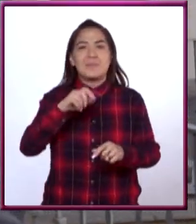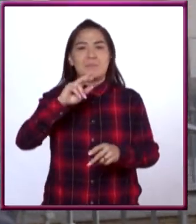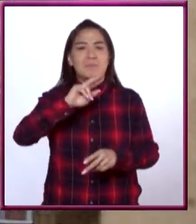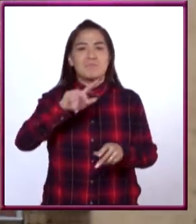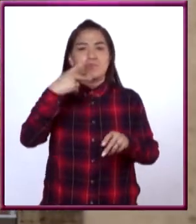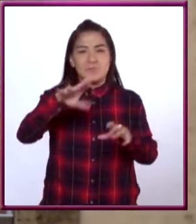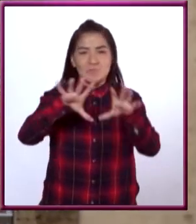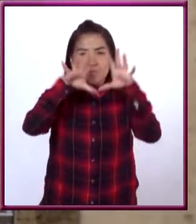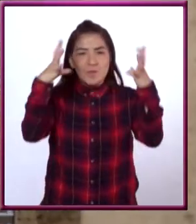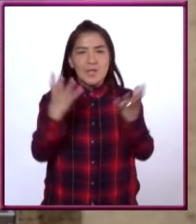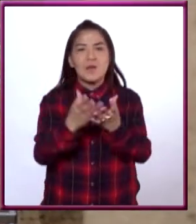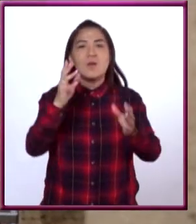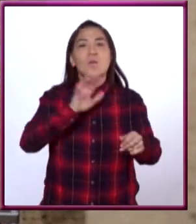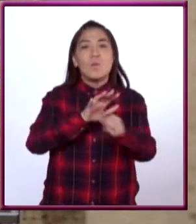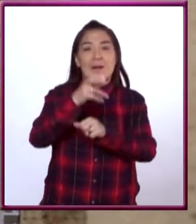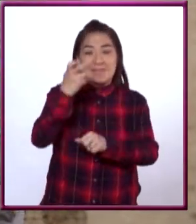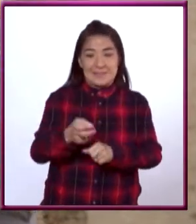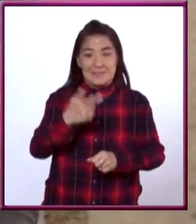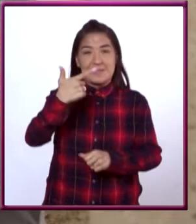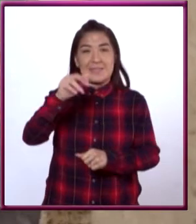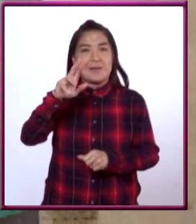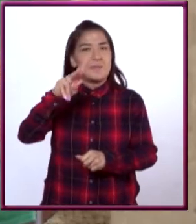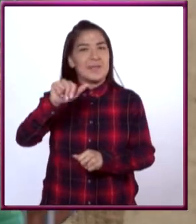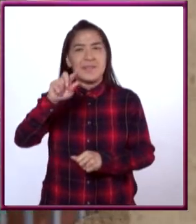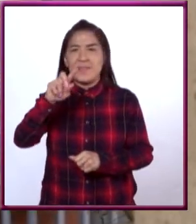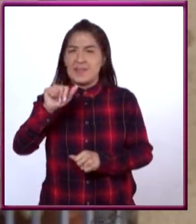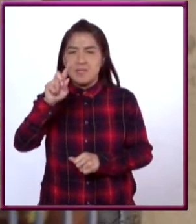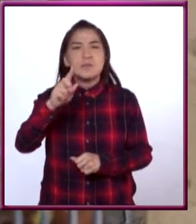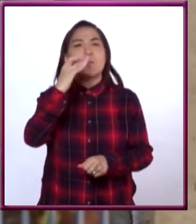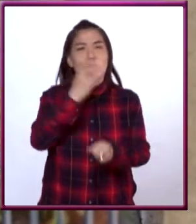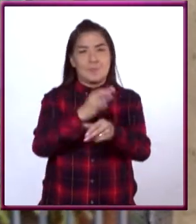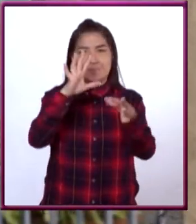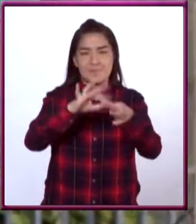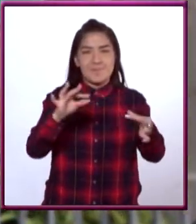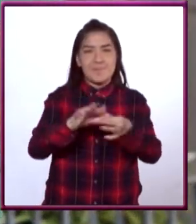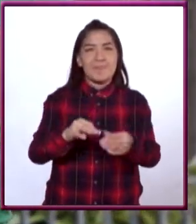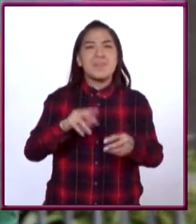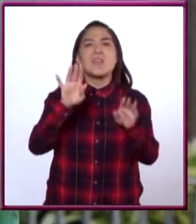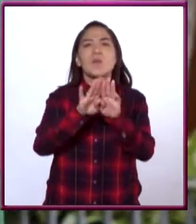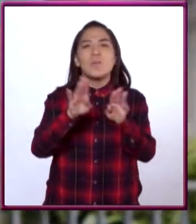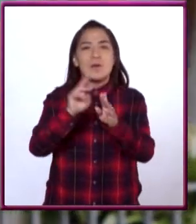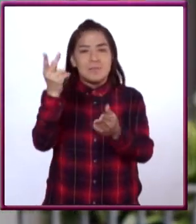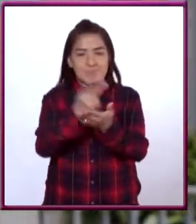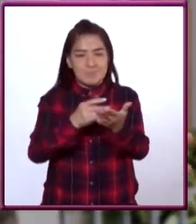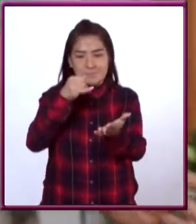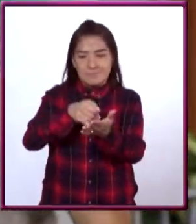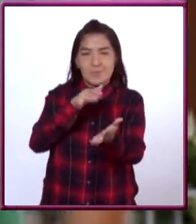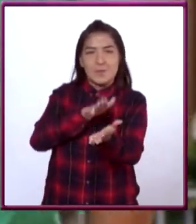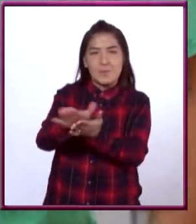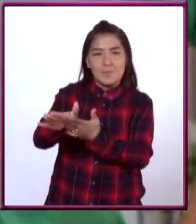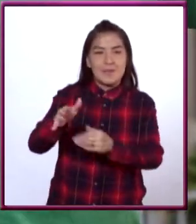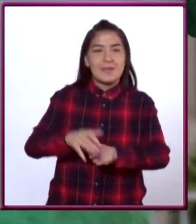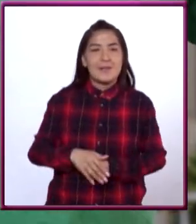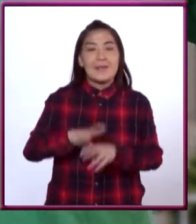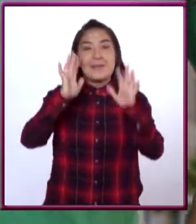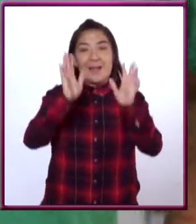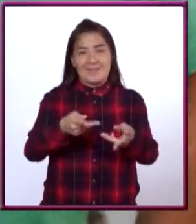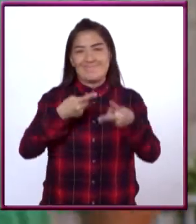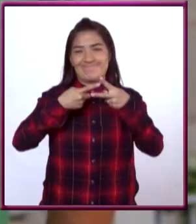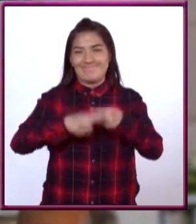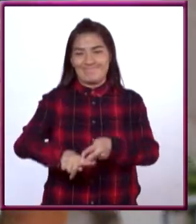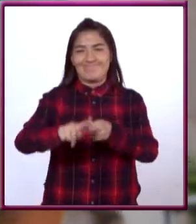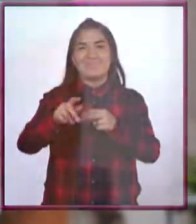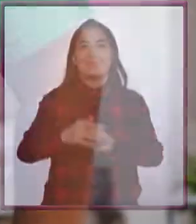planeta? No es precisamente la gravedad, aquí lo veremos. Pero para empezar, diseño e impresión digital. ¿Ya?